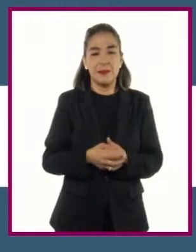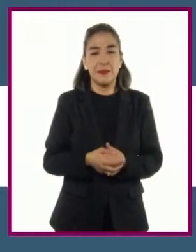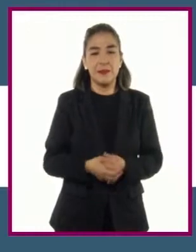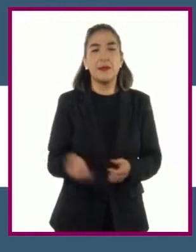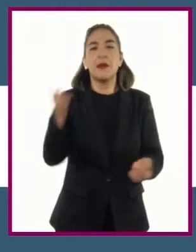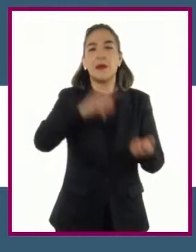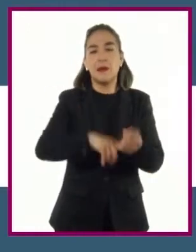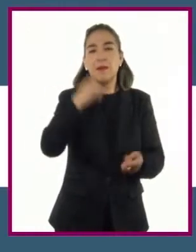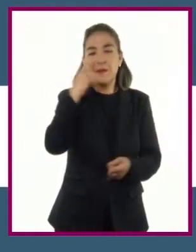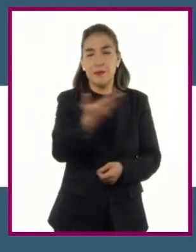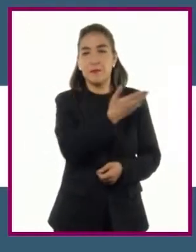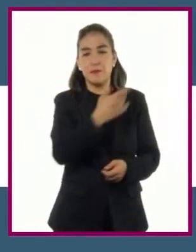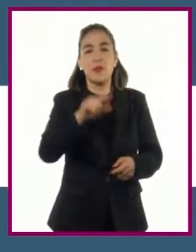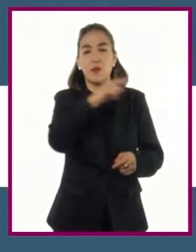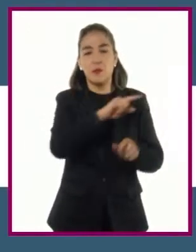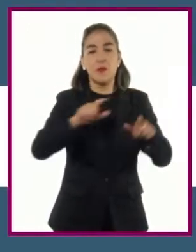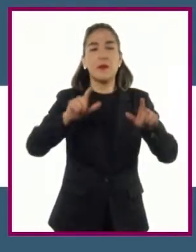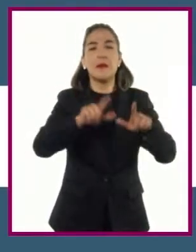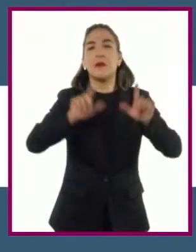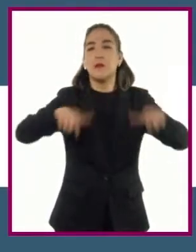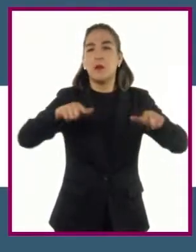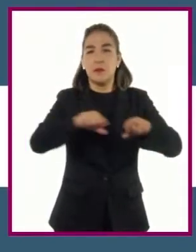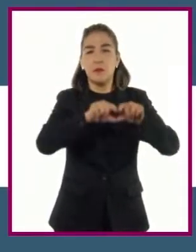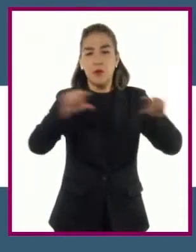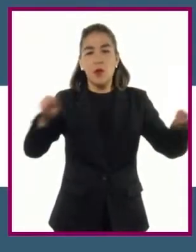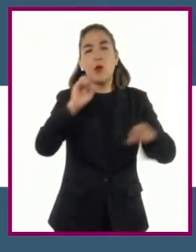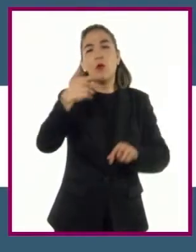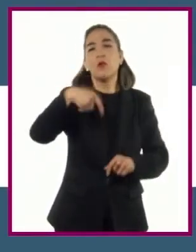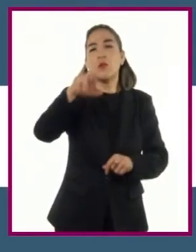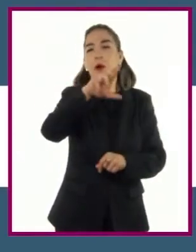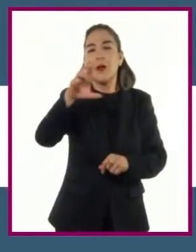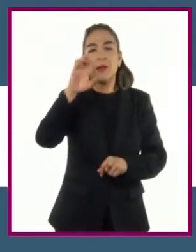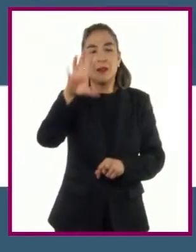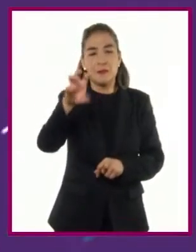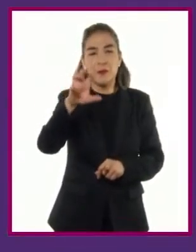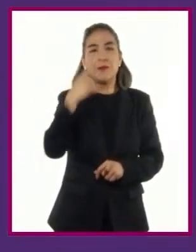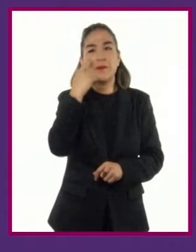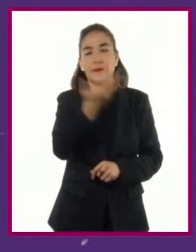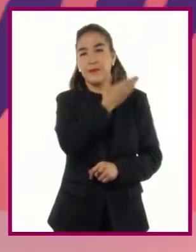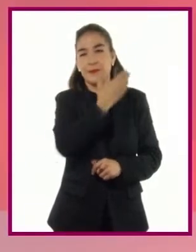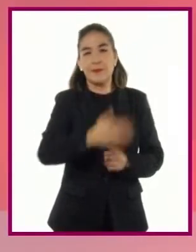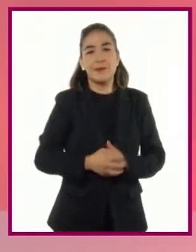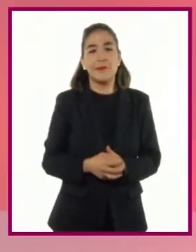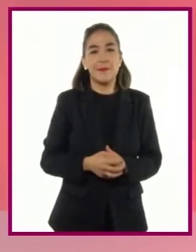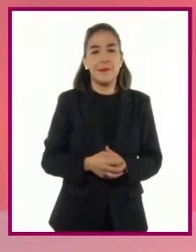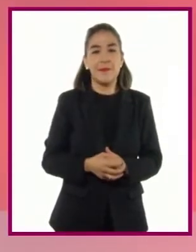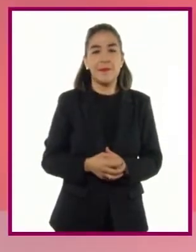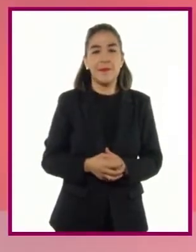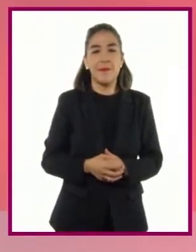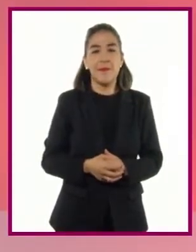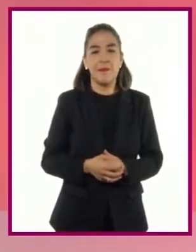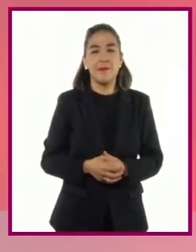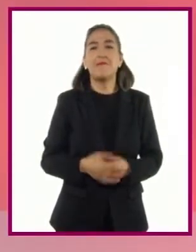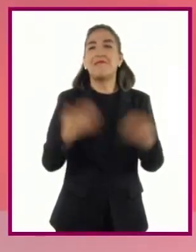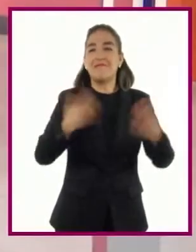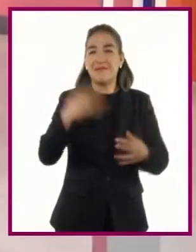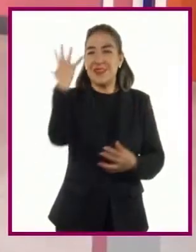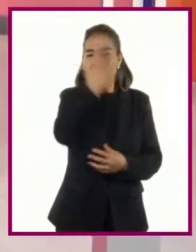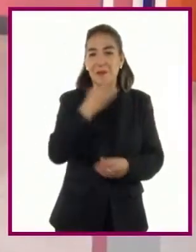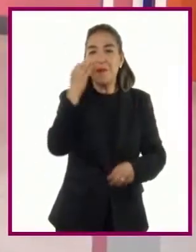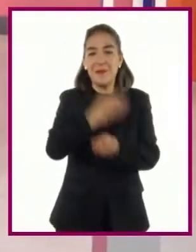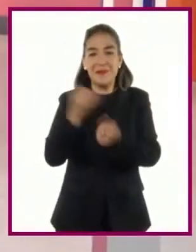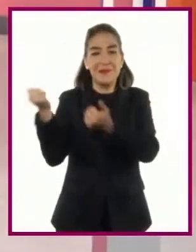la siguiente dirección electrónica o bien el código QR que aparece en pantalla. Maestra, qué bonitos artículos